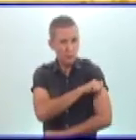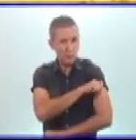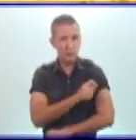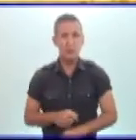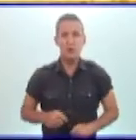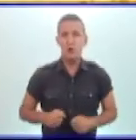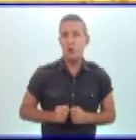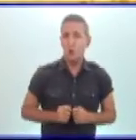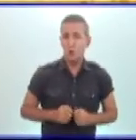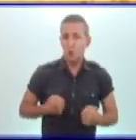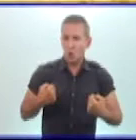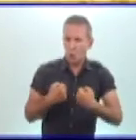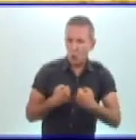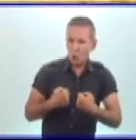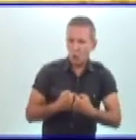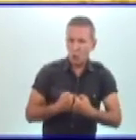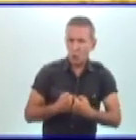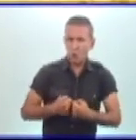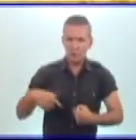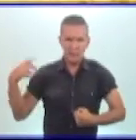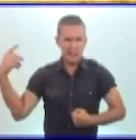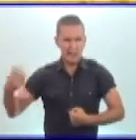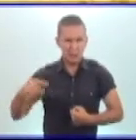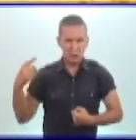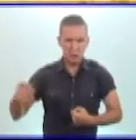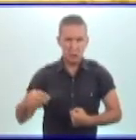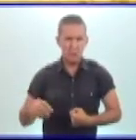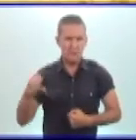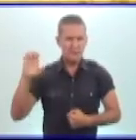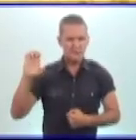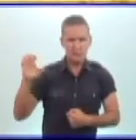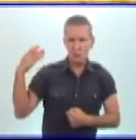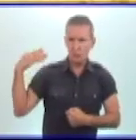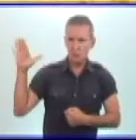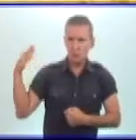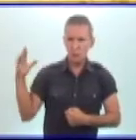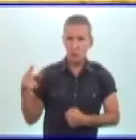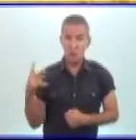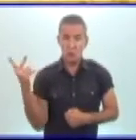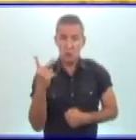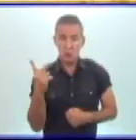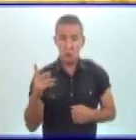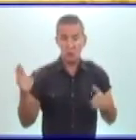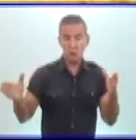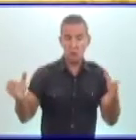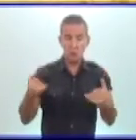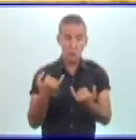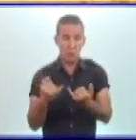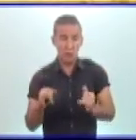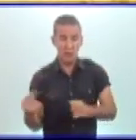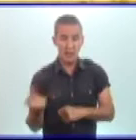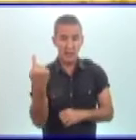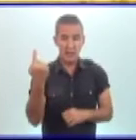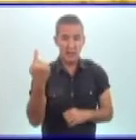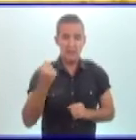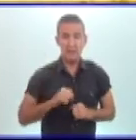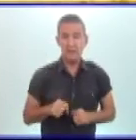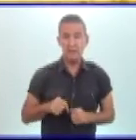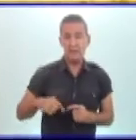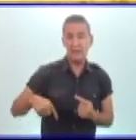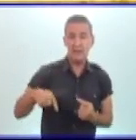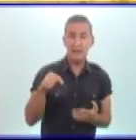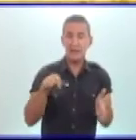época. Esta característica evidencia la conformación de dos polos independientes. El primero, el metropolitano, Europa y